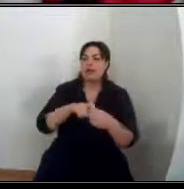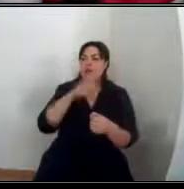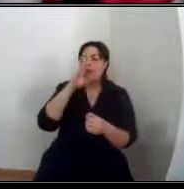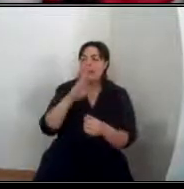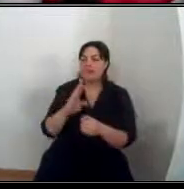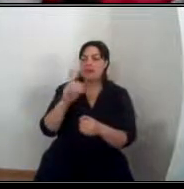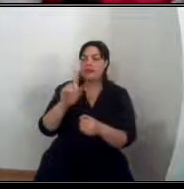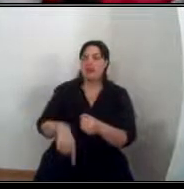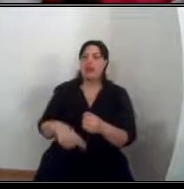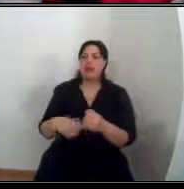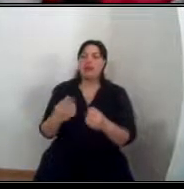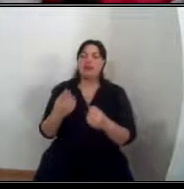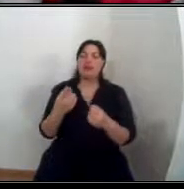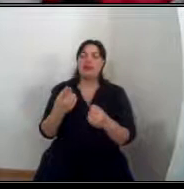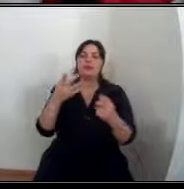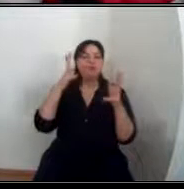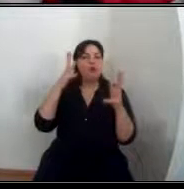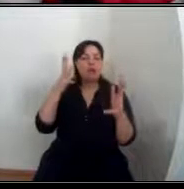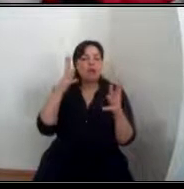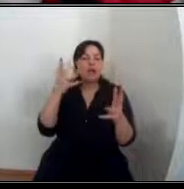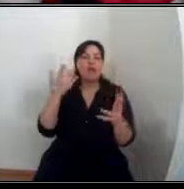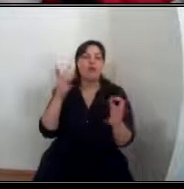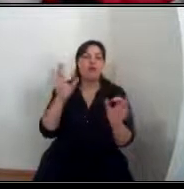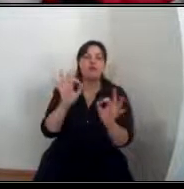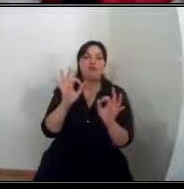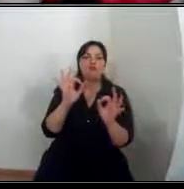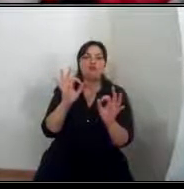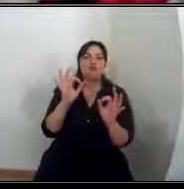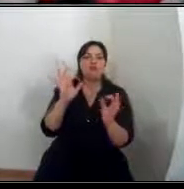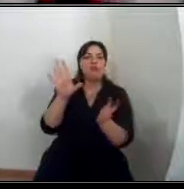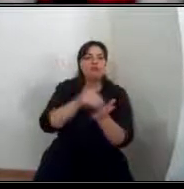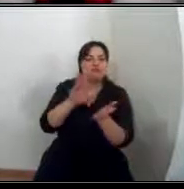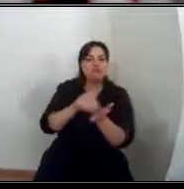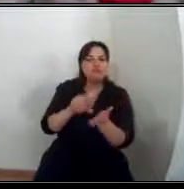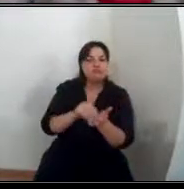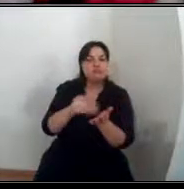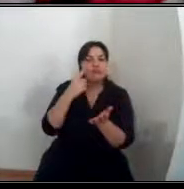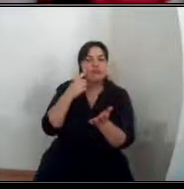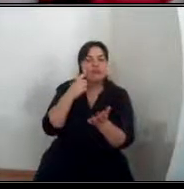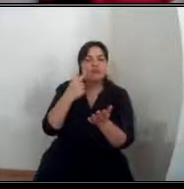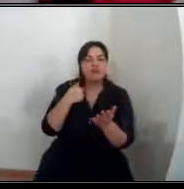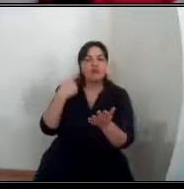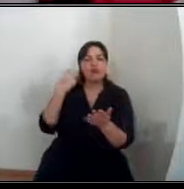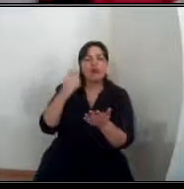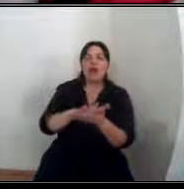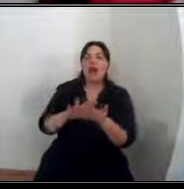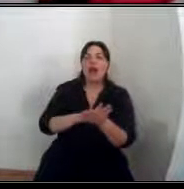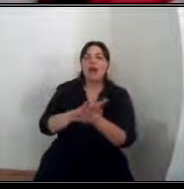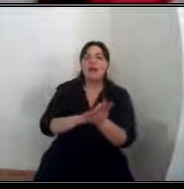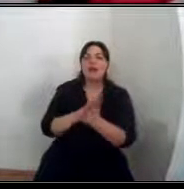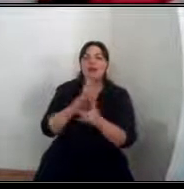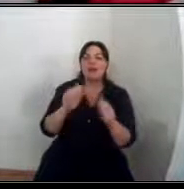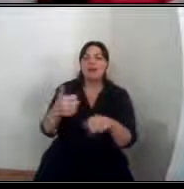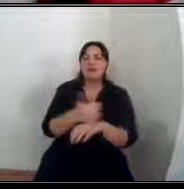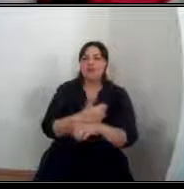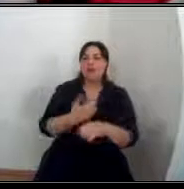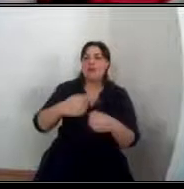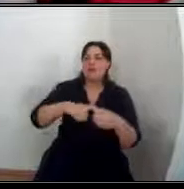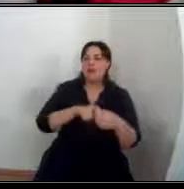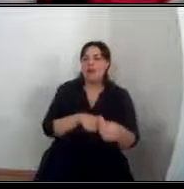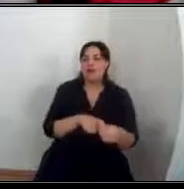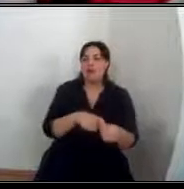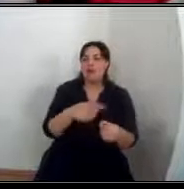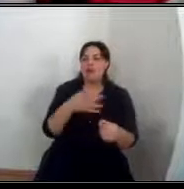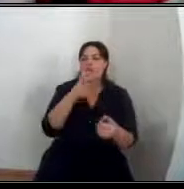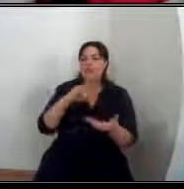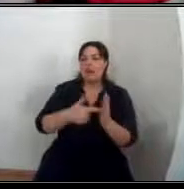la formulación de sugerencias, de recomendaciones. Yo creo que hace referencia sobre todo a la participación ciudadana en la formulación